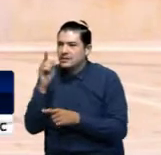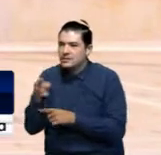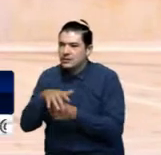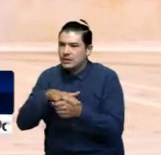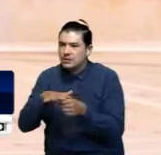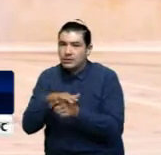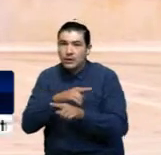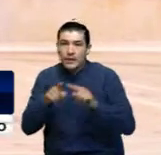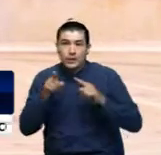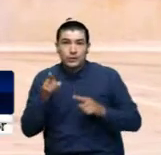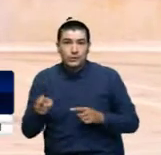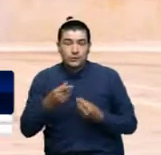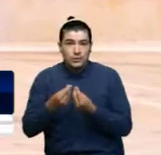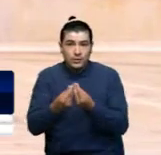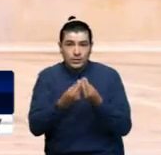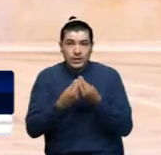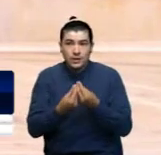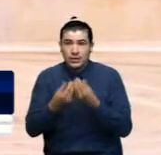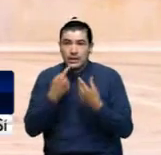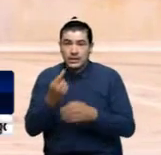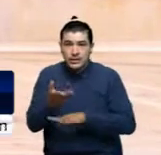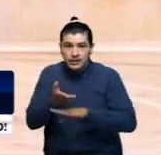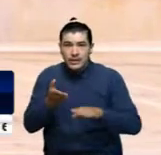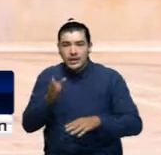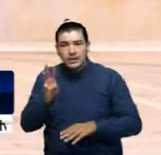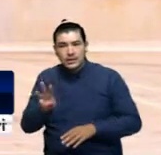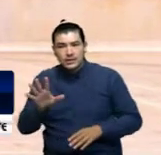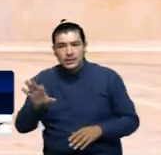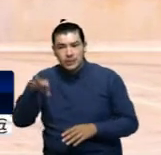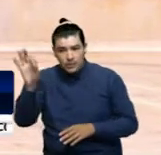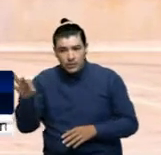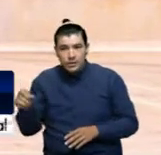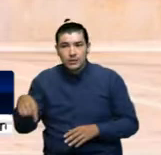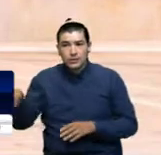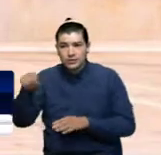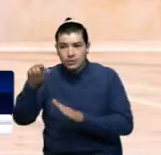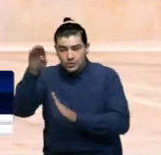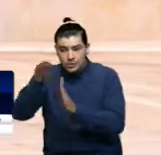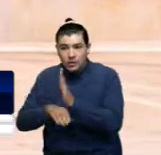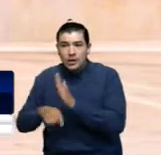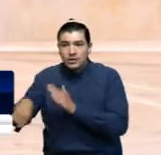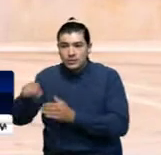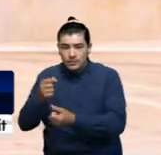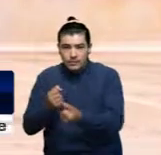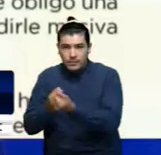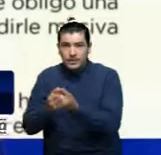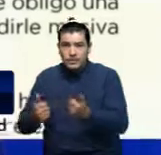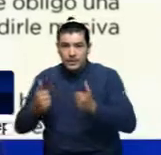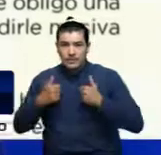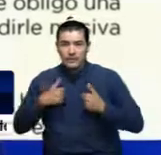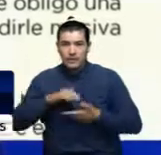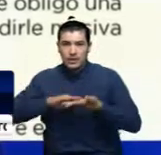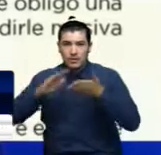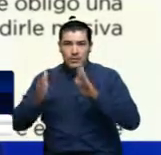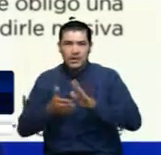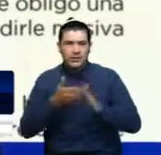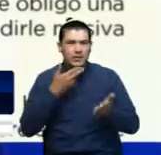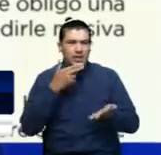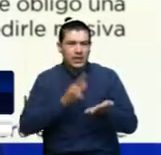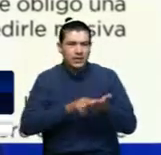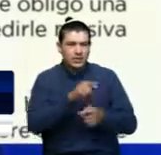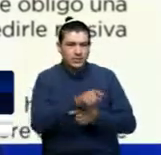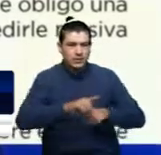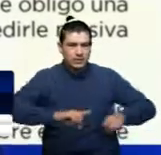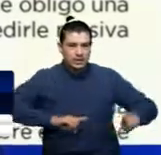consejo ha pedido que sea un 35% este descuento a favor de la comunidad en un comunicado la